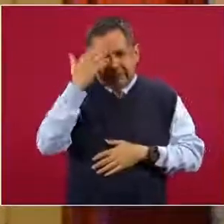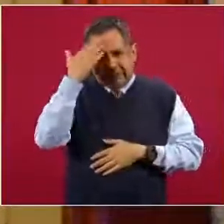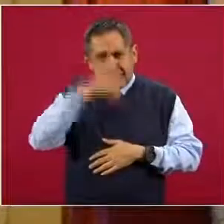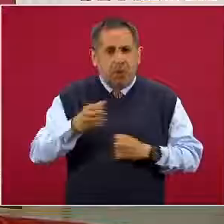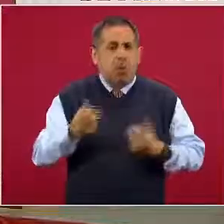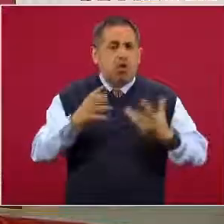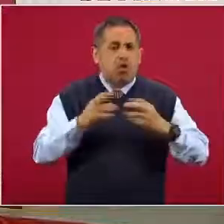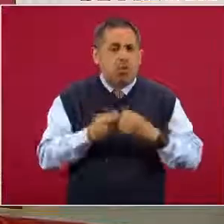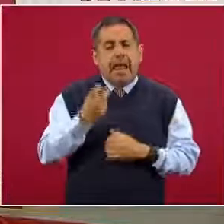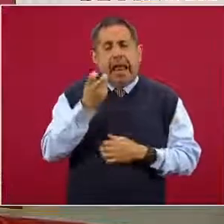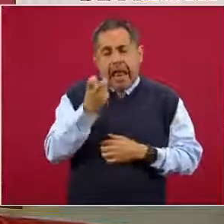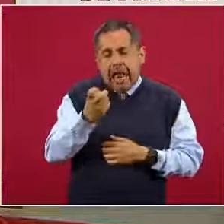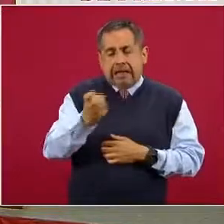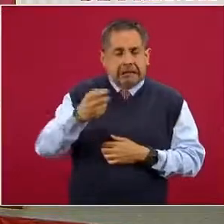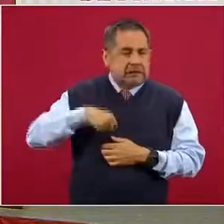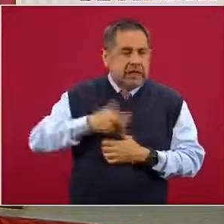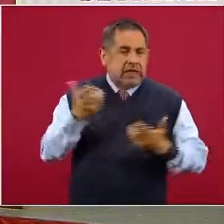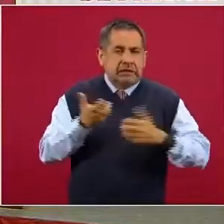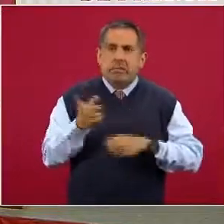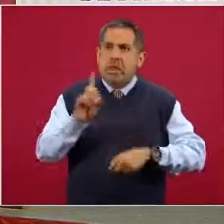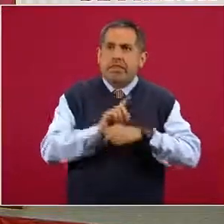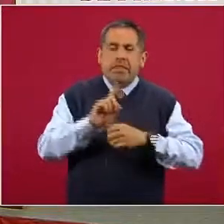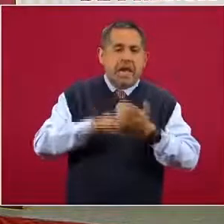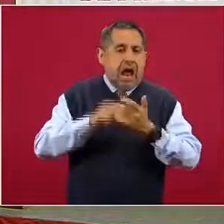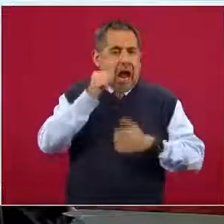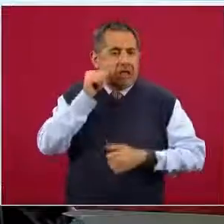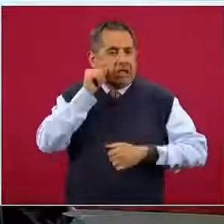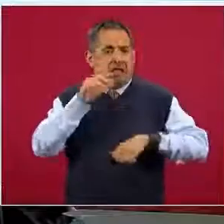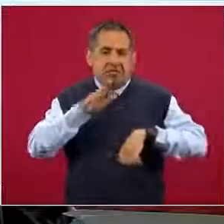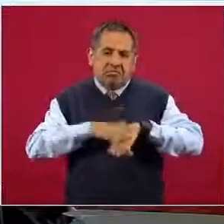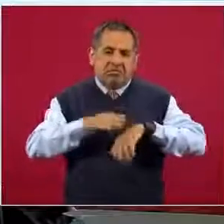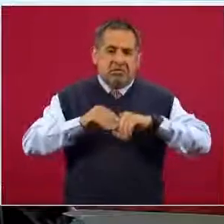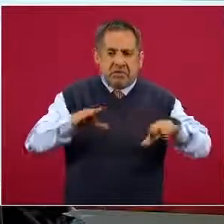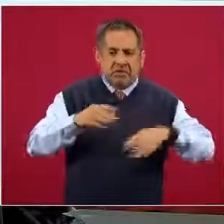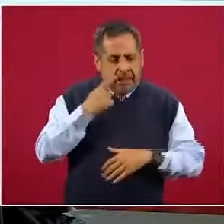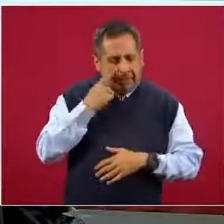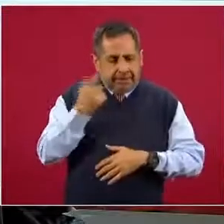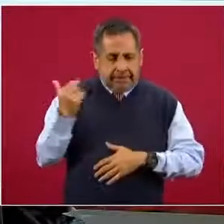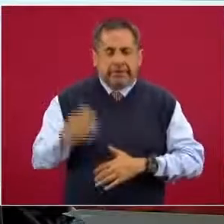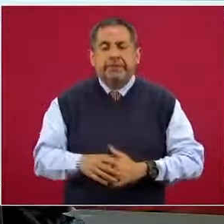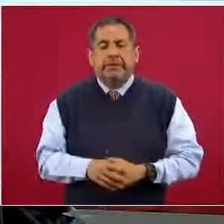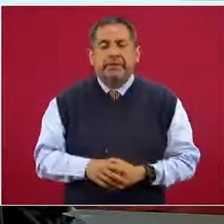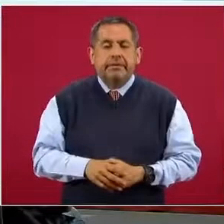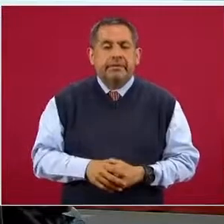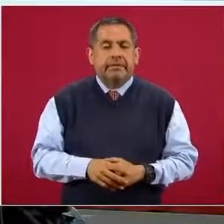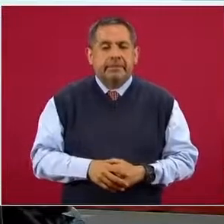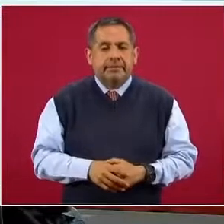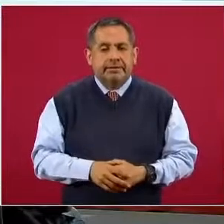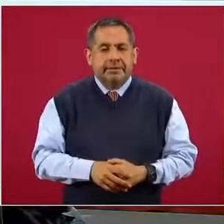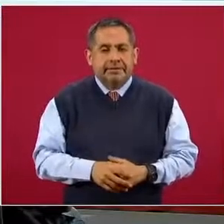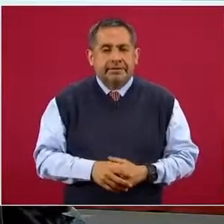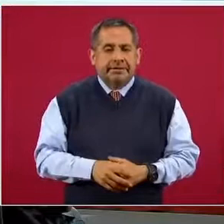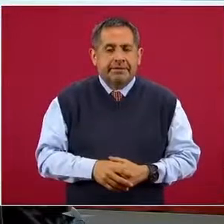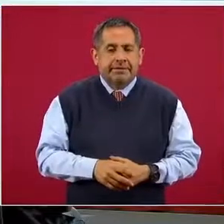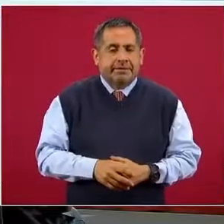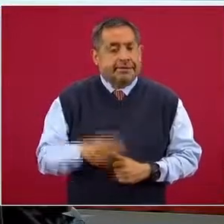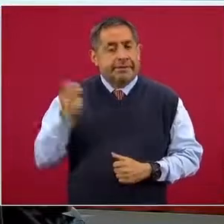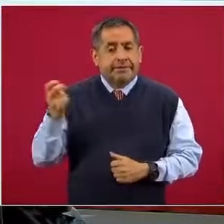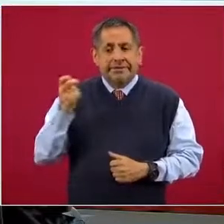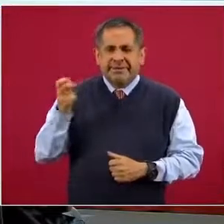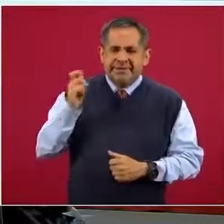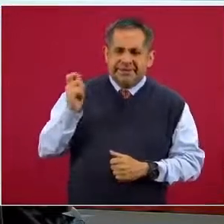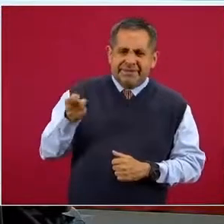que fue precisamente lo que hicimos el día de ayer. Veamos la siguiente diapositiva. Aquí podemos